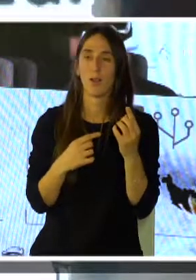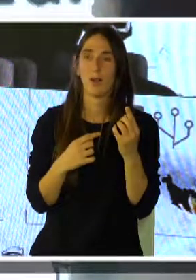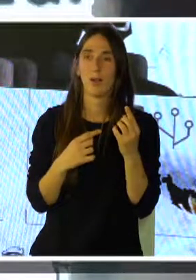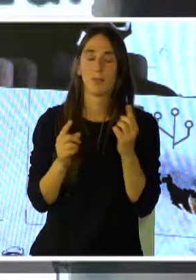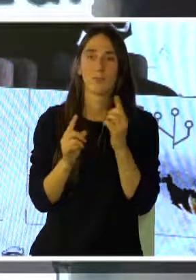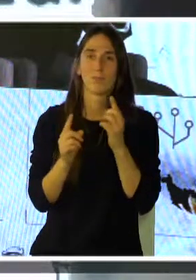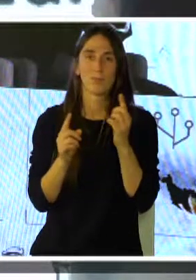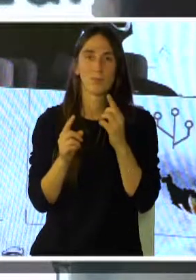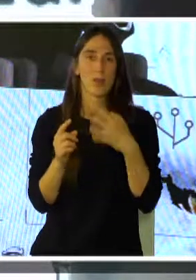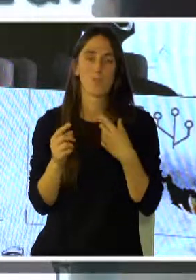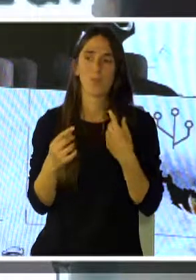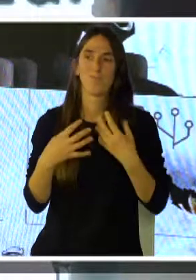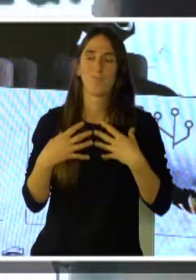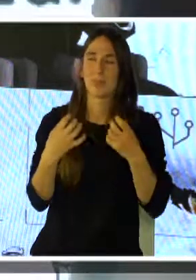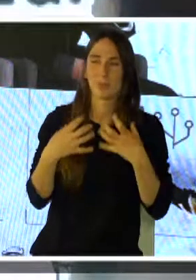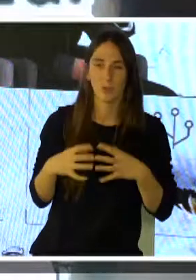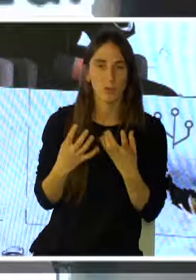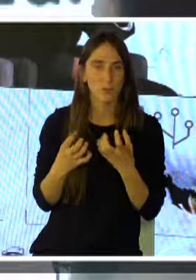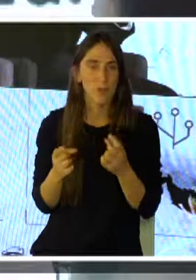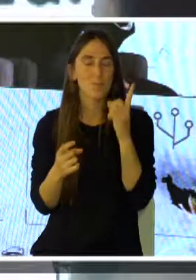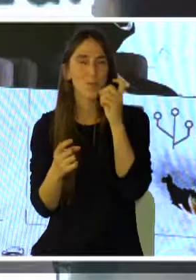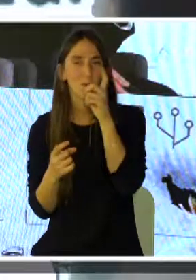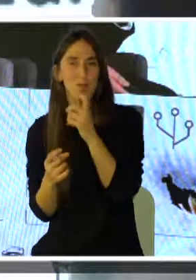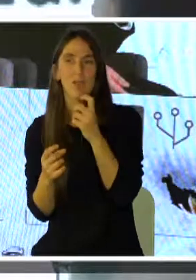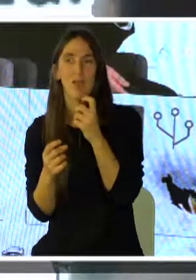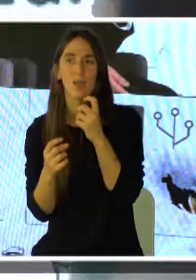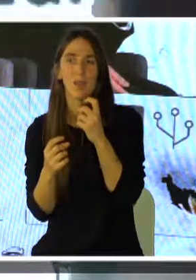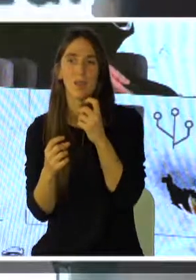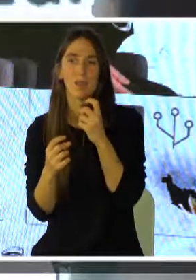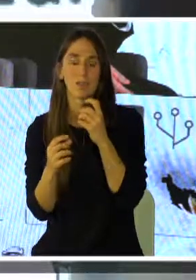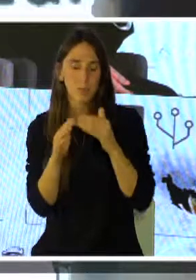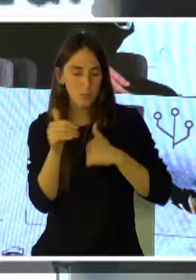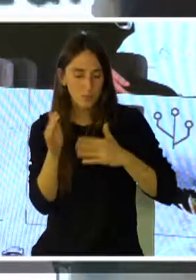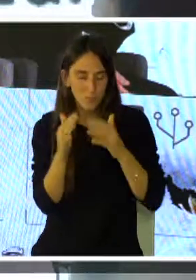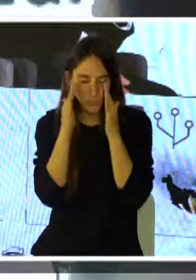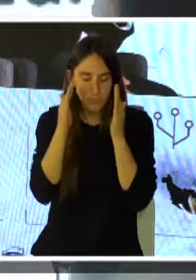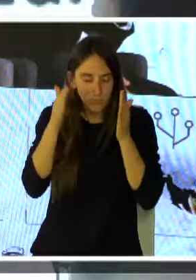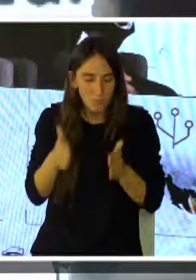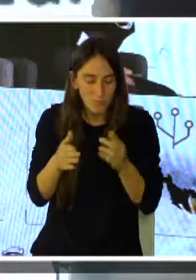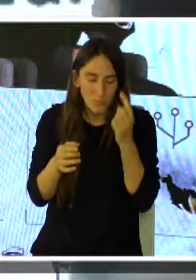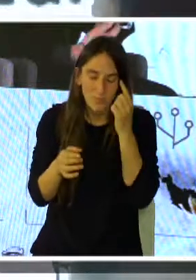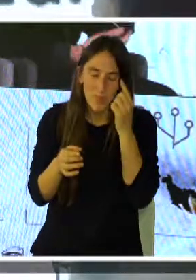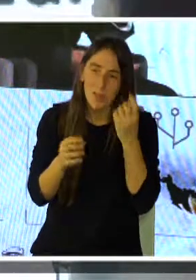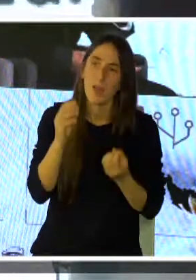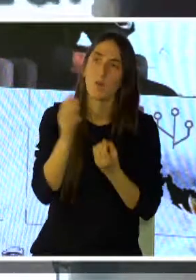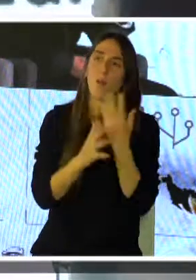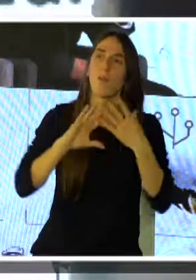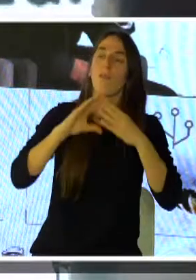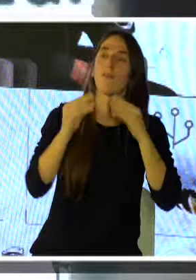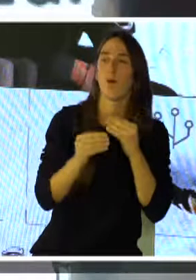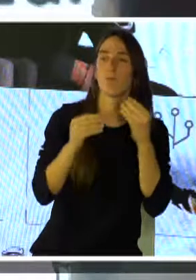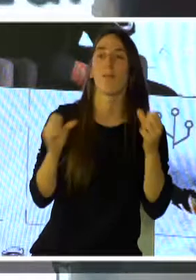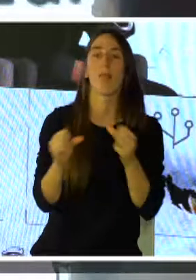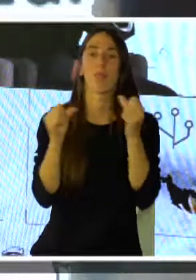es capricho esto. Entonces es muy difícil salir de la caja para poder pensar en nuevas formas de actuar.